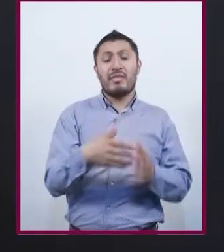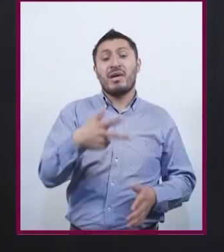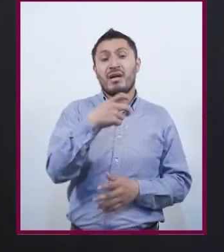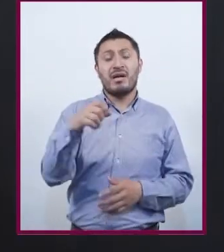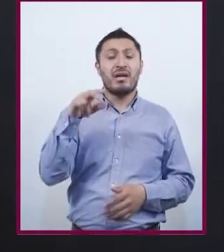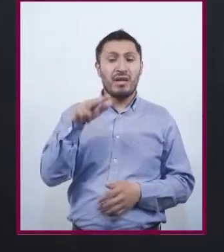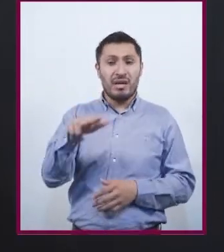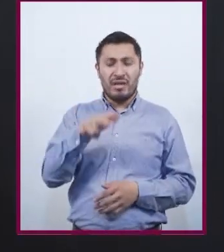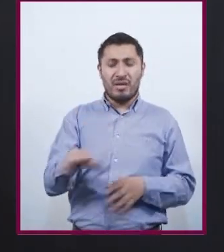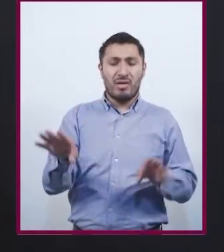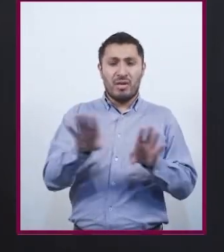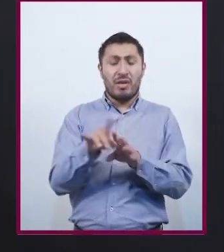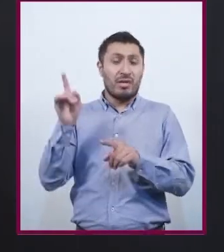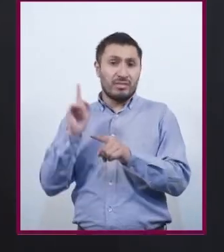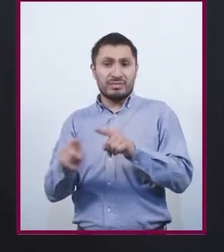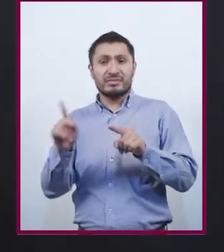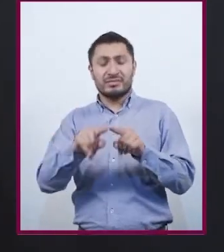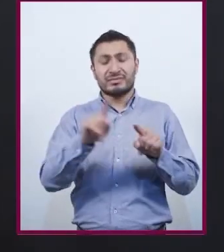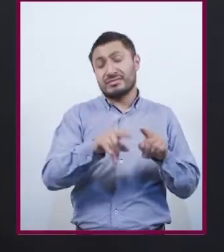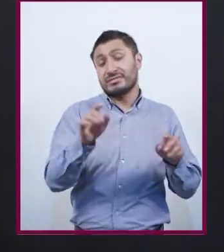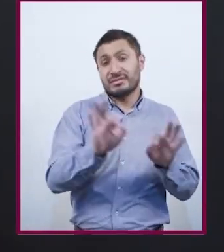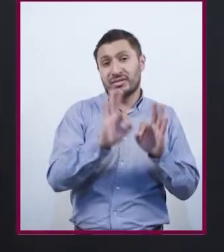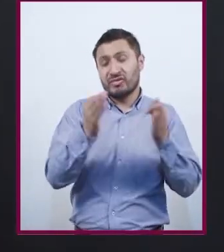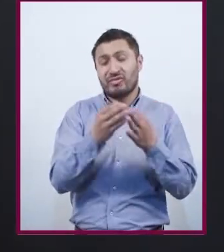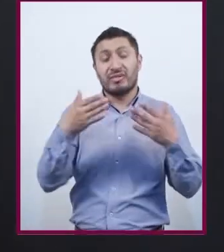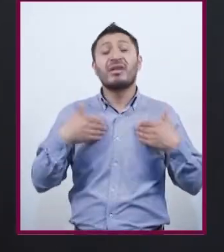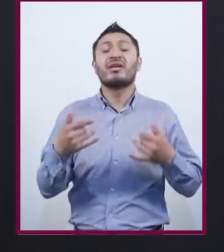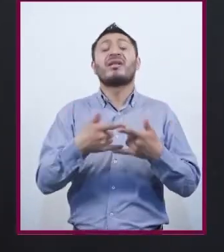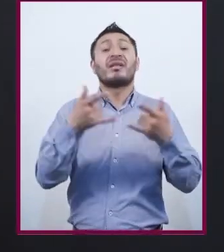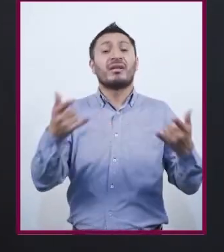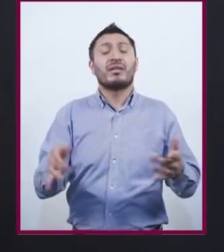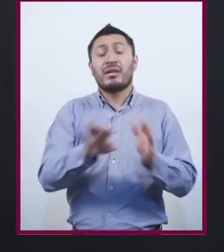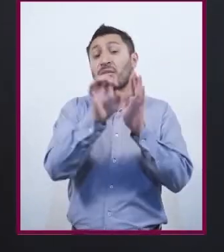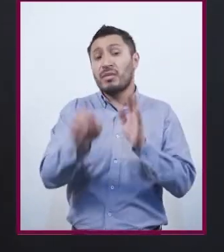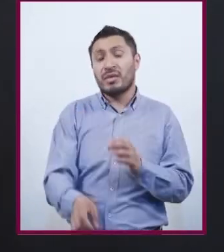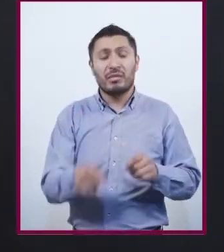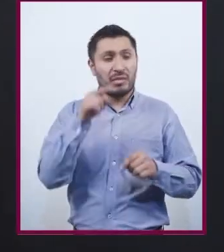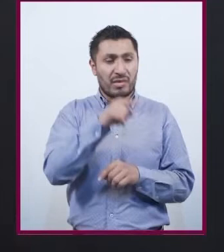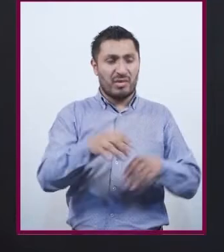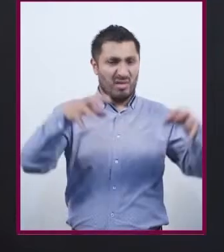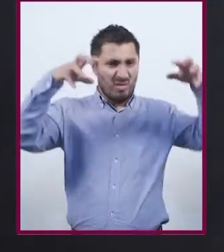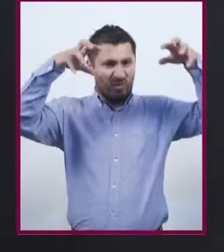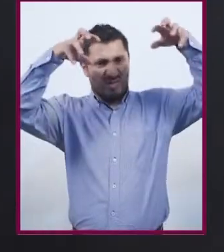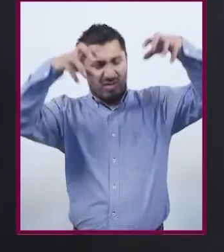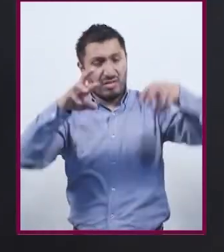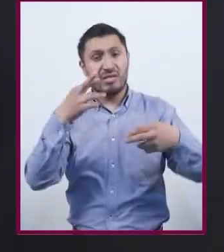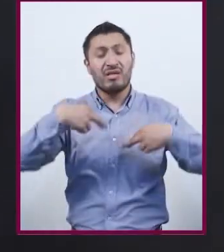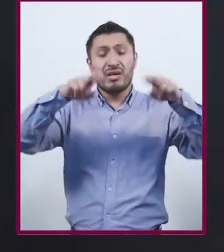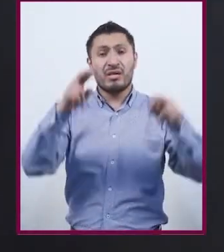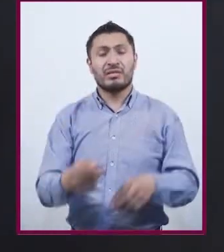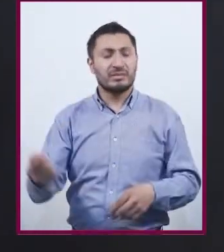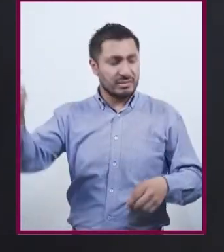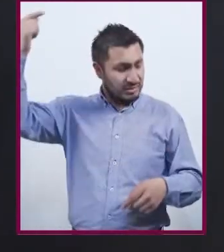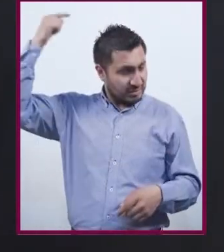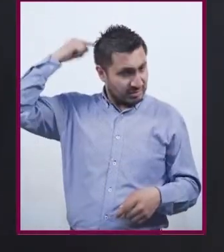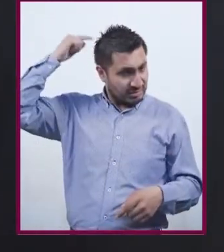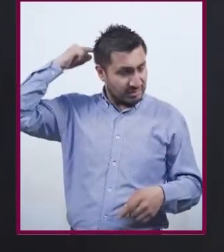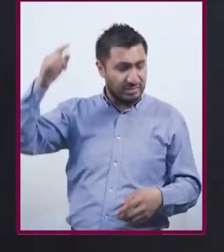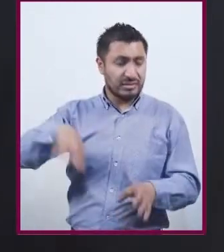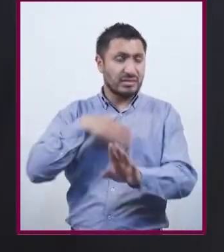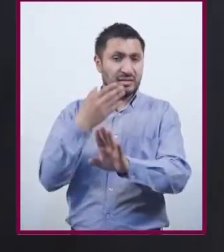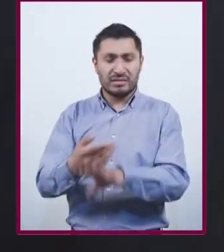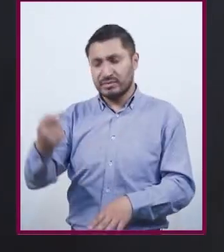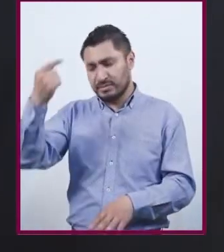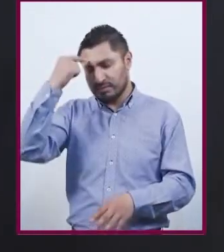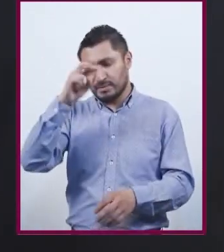Frankenstein desde 1818, sacando 1000 conclusiones distintas. Por ejemplo, que el monstruo representa al